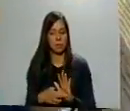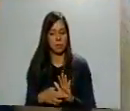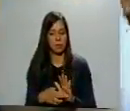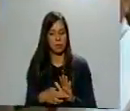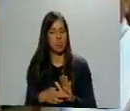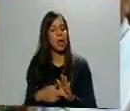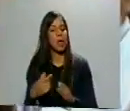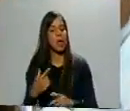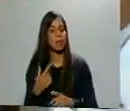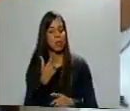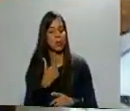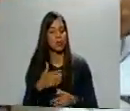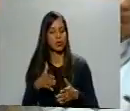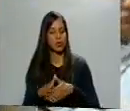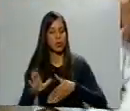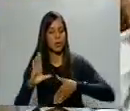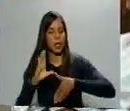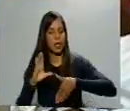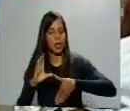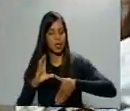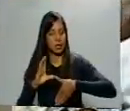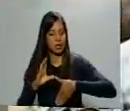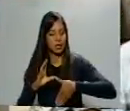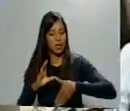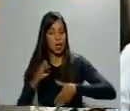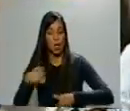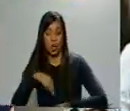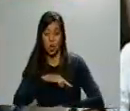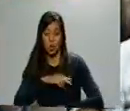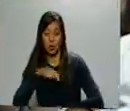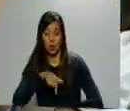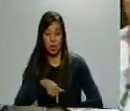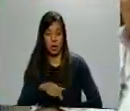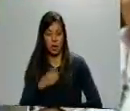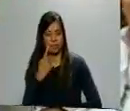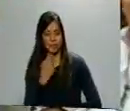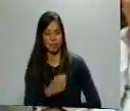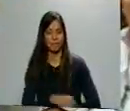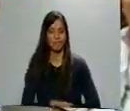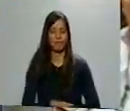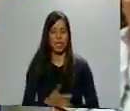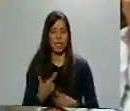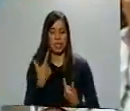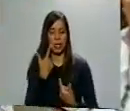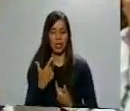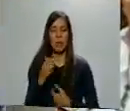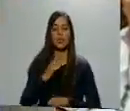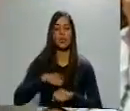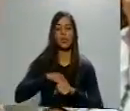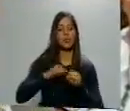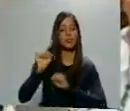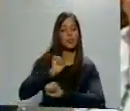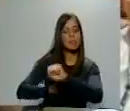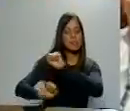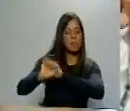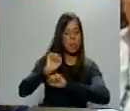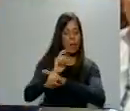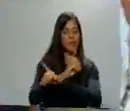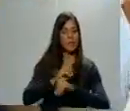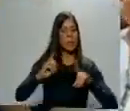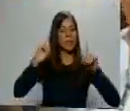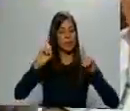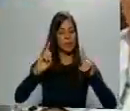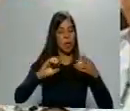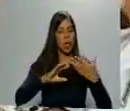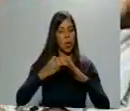representativos del continente. Bueno, entonces nosotros desde ese momento estamos defendiendo nuestra democracia participativa